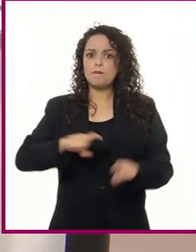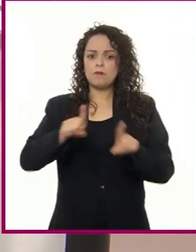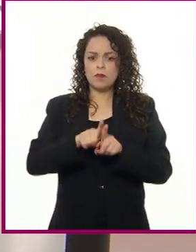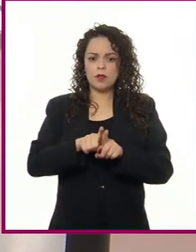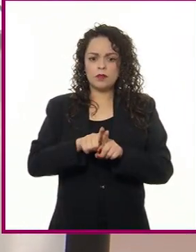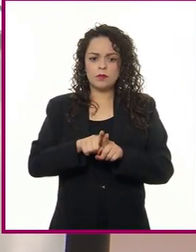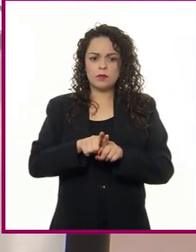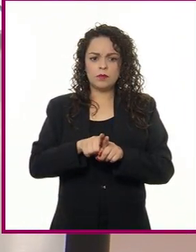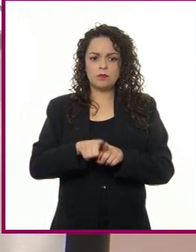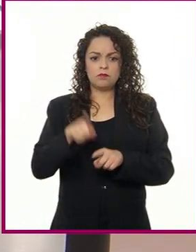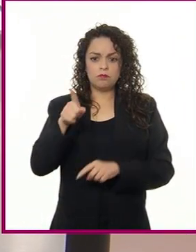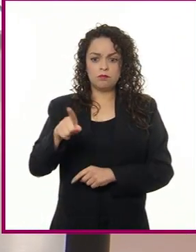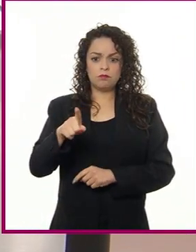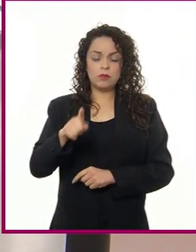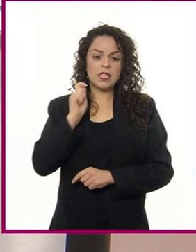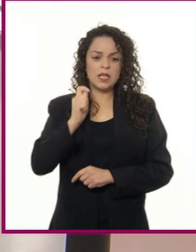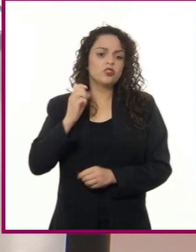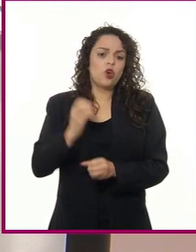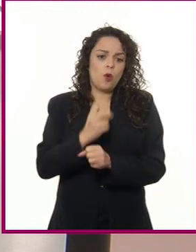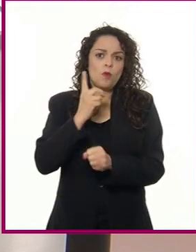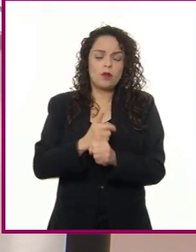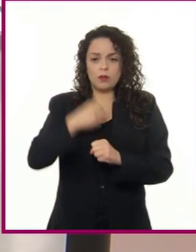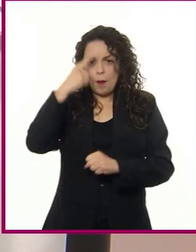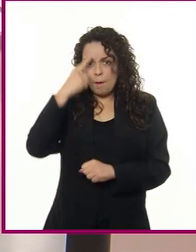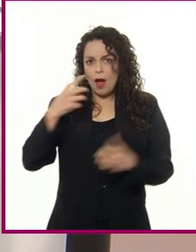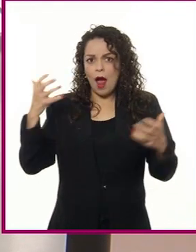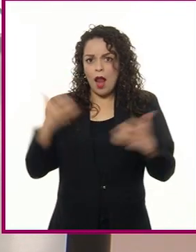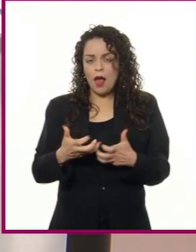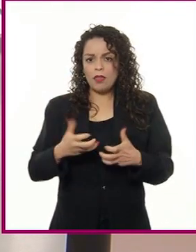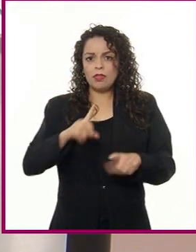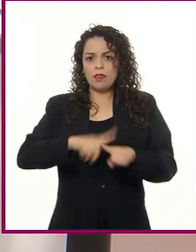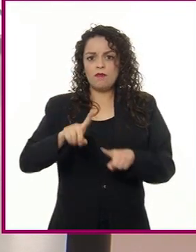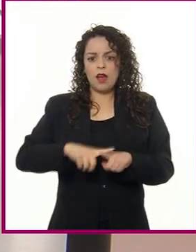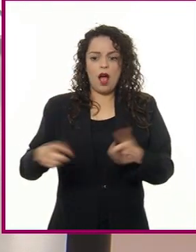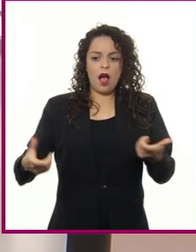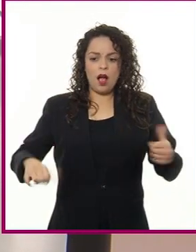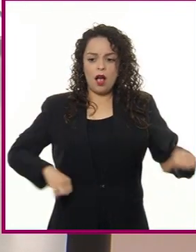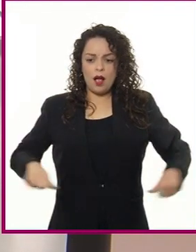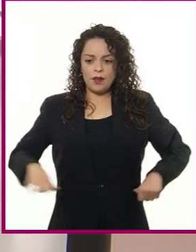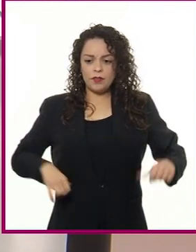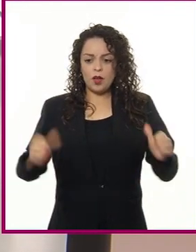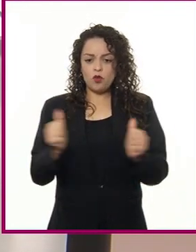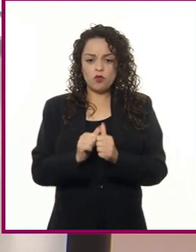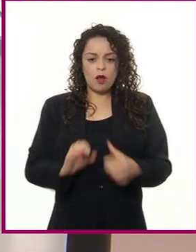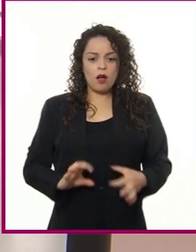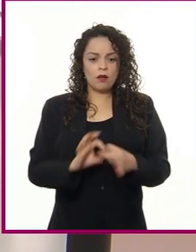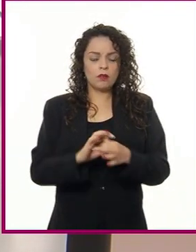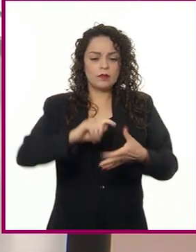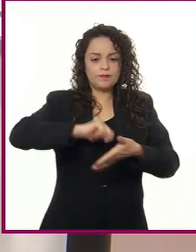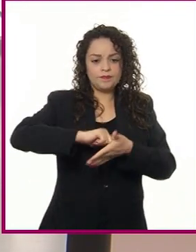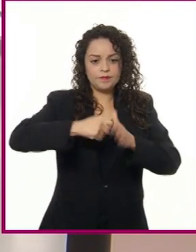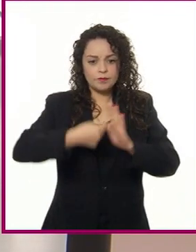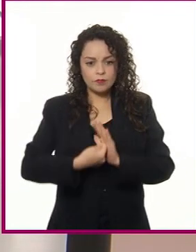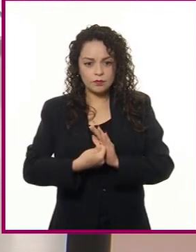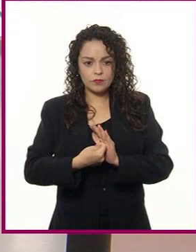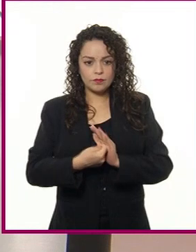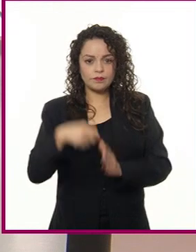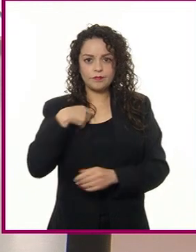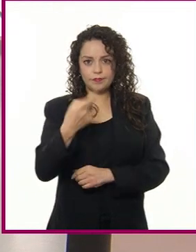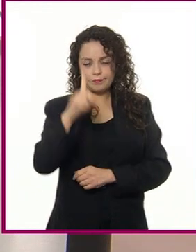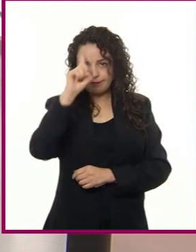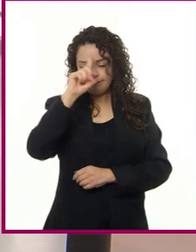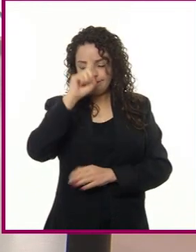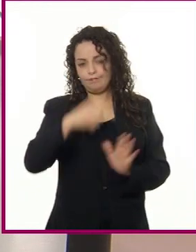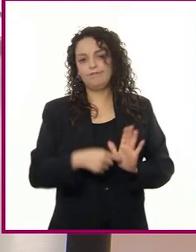esta muy buena oportunidad de desarrollar estas alternativas con las representaciones técnicas que les vamos a mostrar.